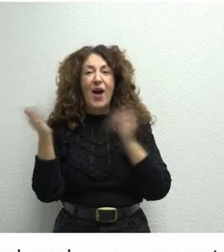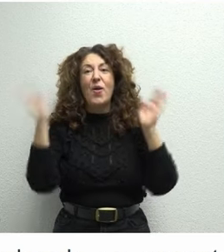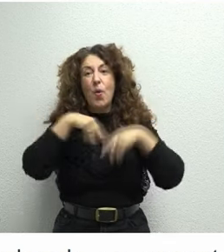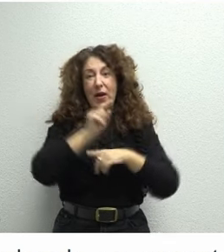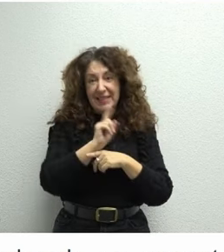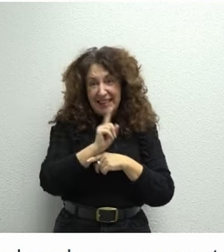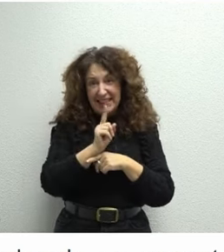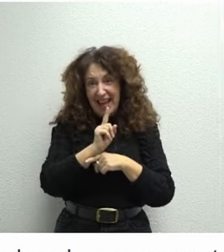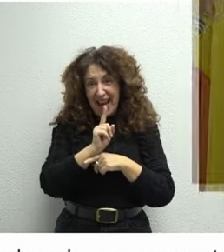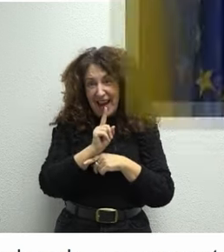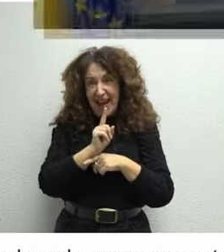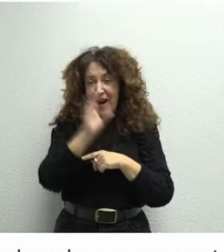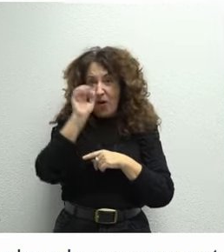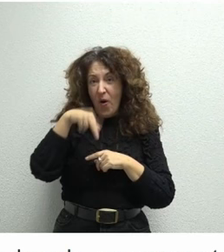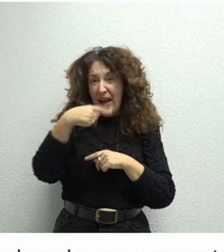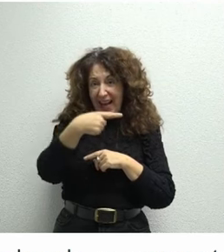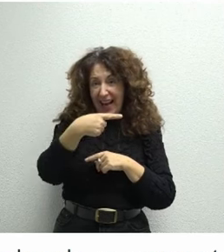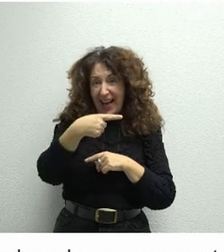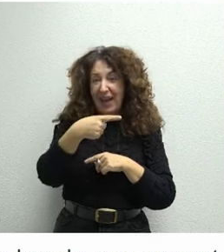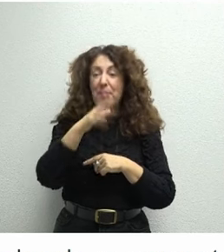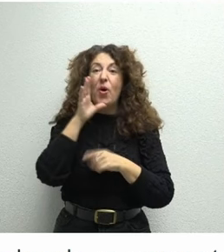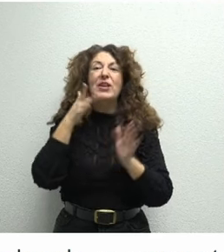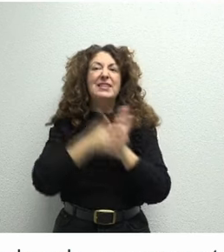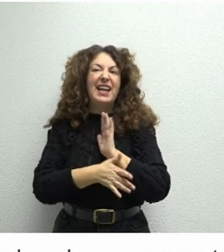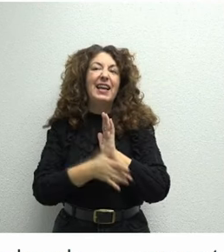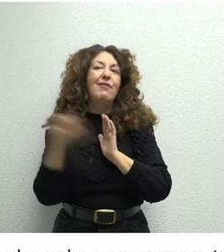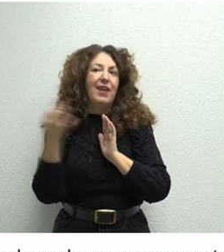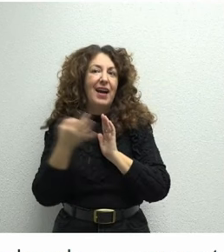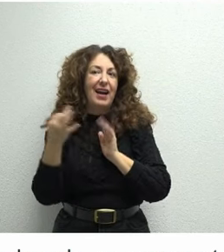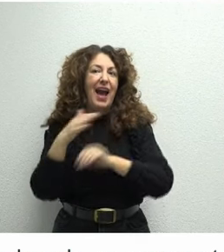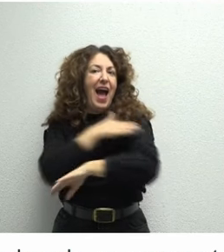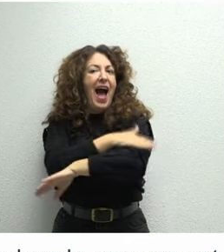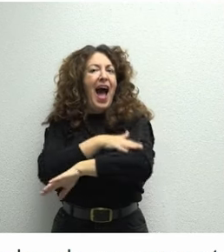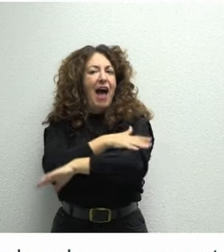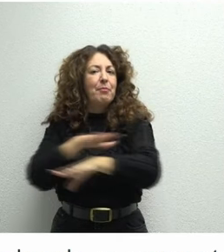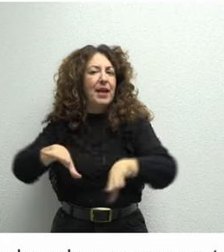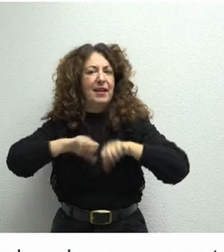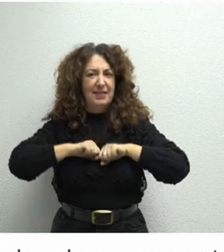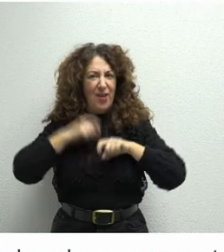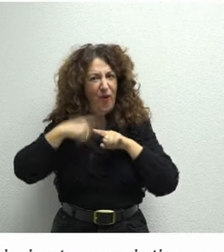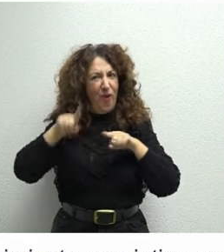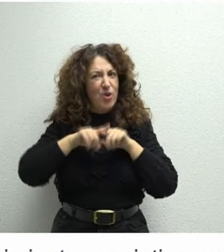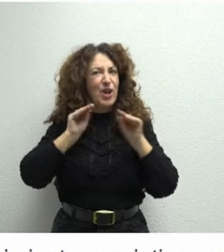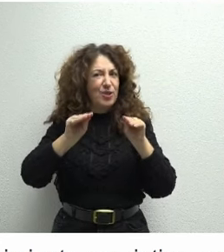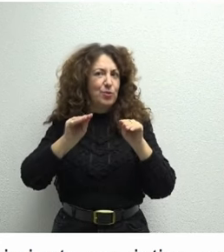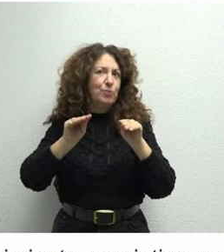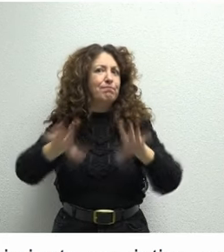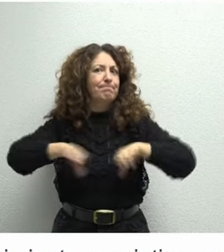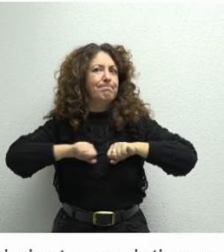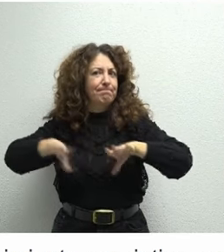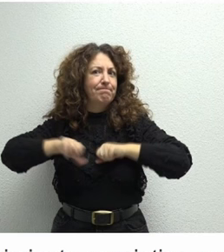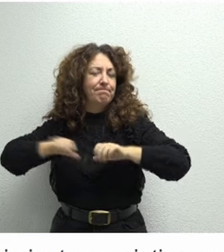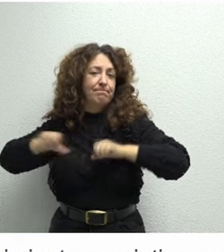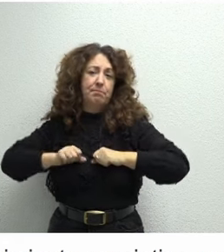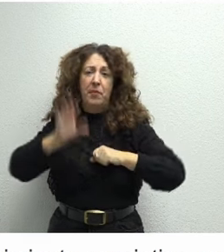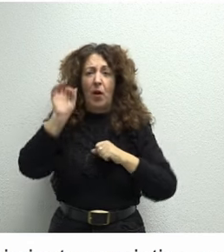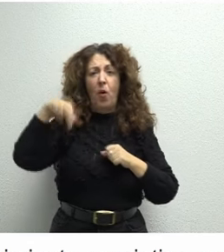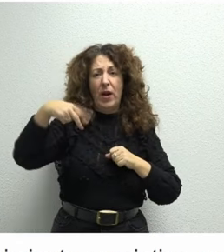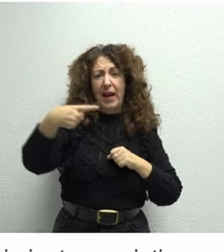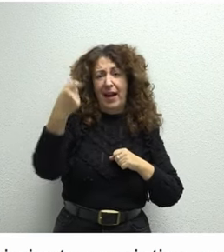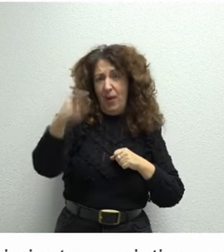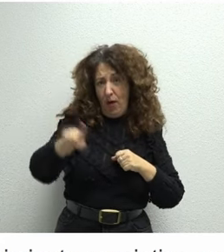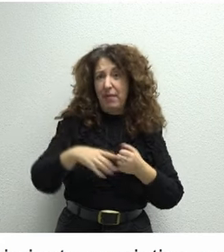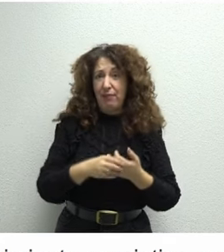no existiera porque se significaría que la administración se está haciendo cargo de sus obligaciones Eh bueno eh voy a